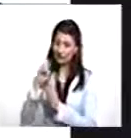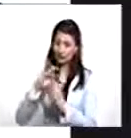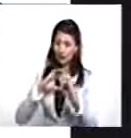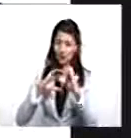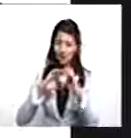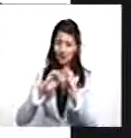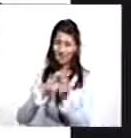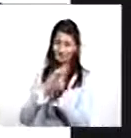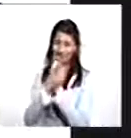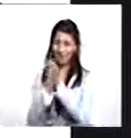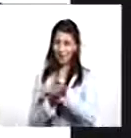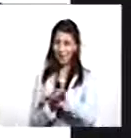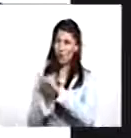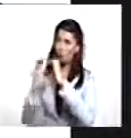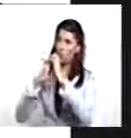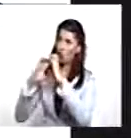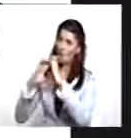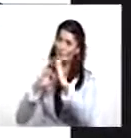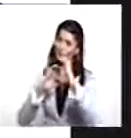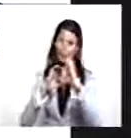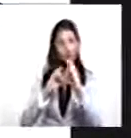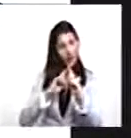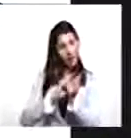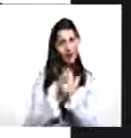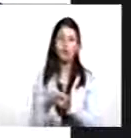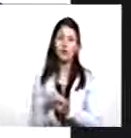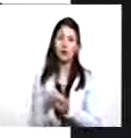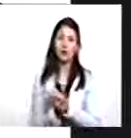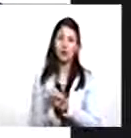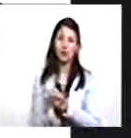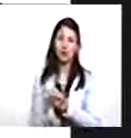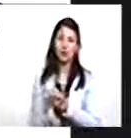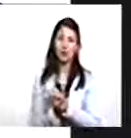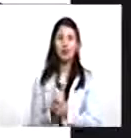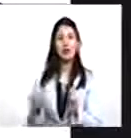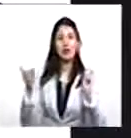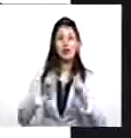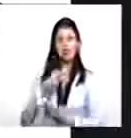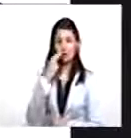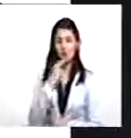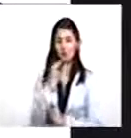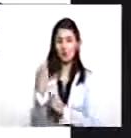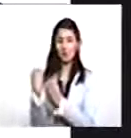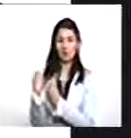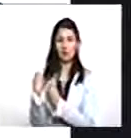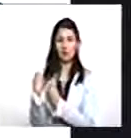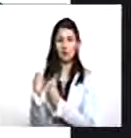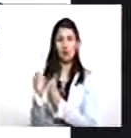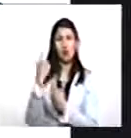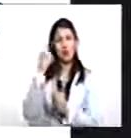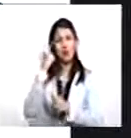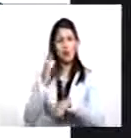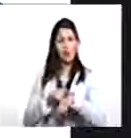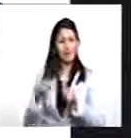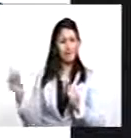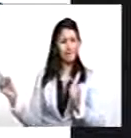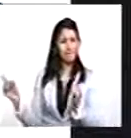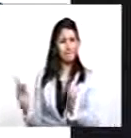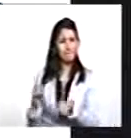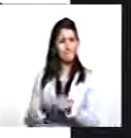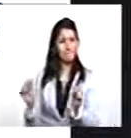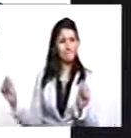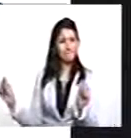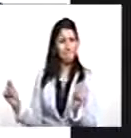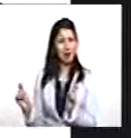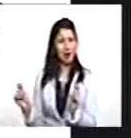los clientes y hacia el gobierno. Asimismo, deberá comprometerse en un plan de mediano plazo para entregar las